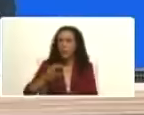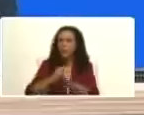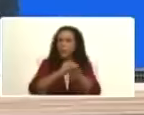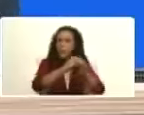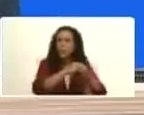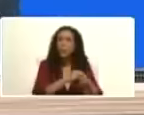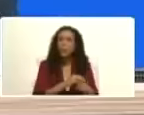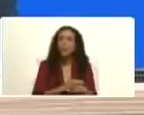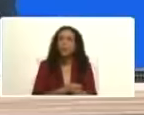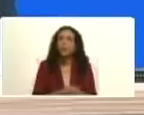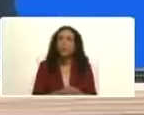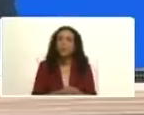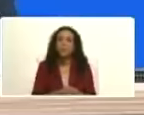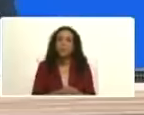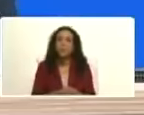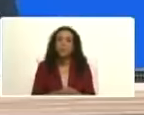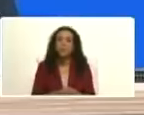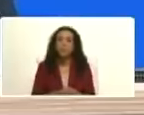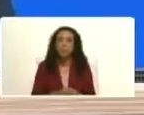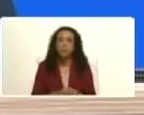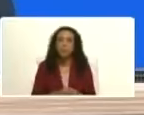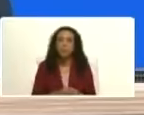luego de esta